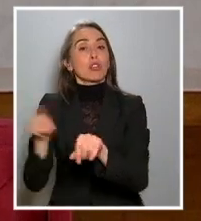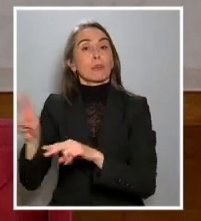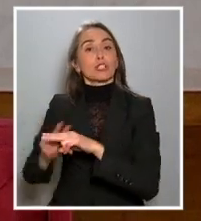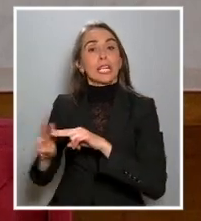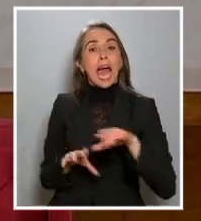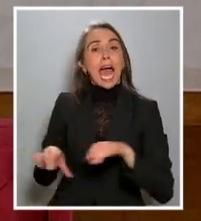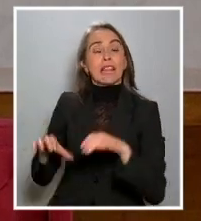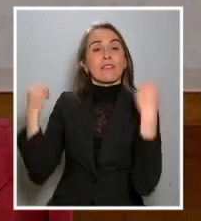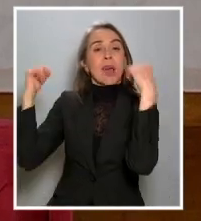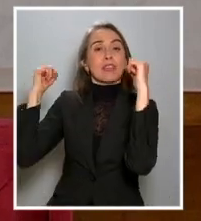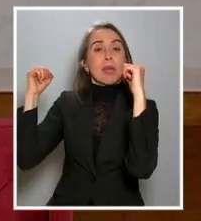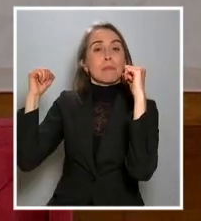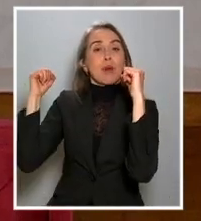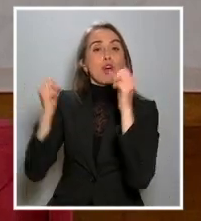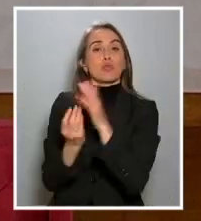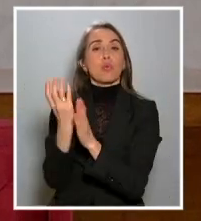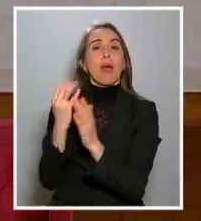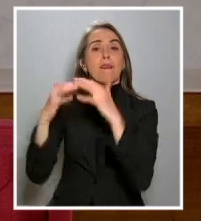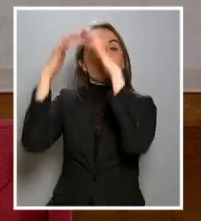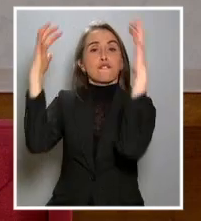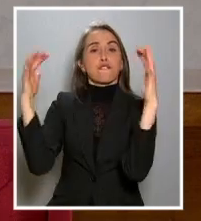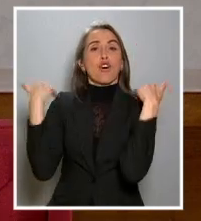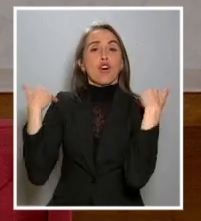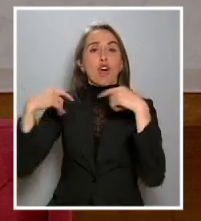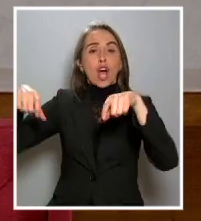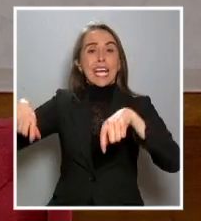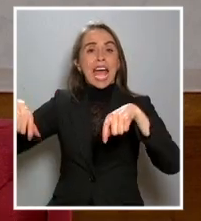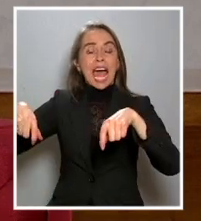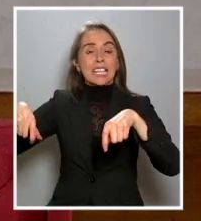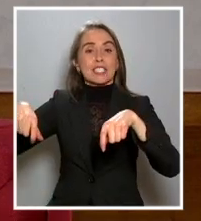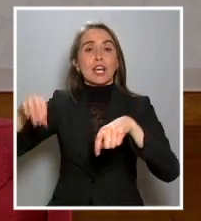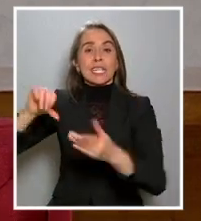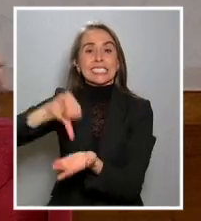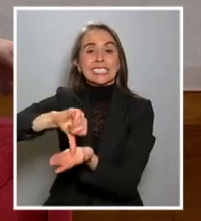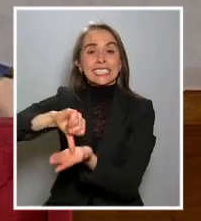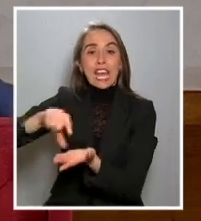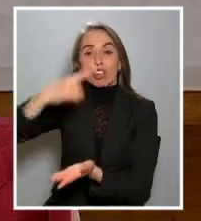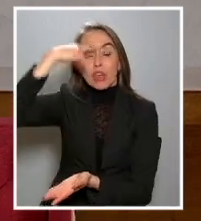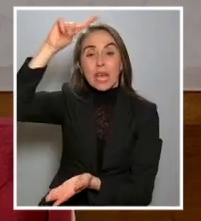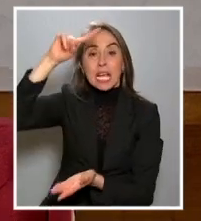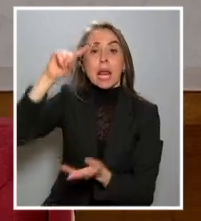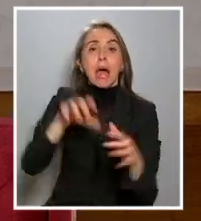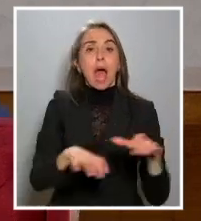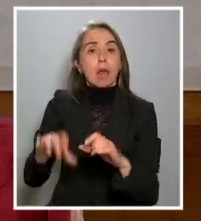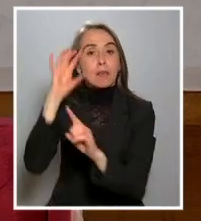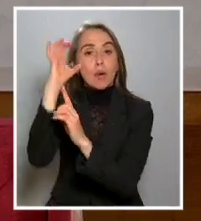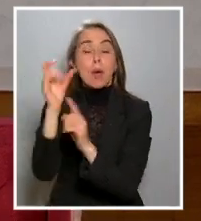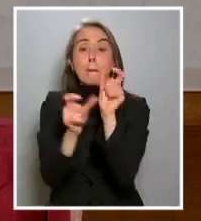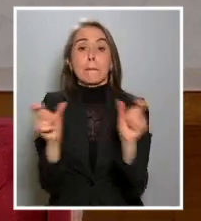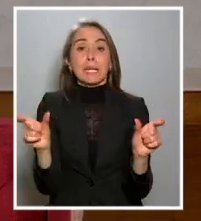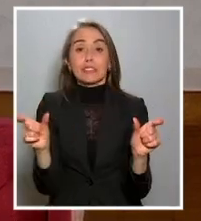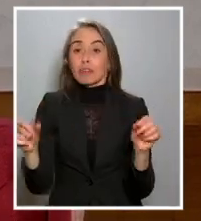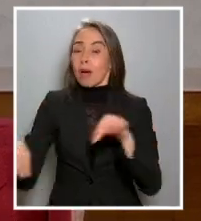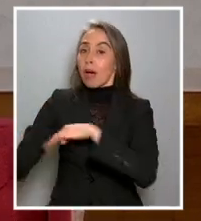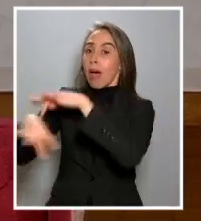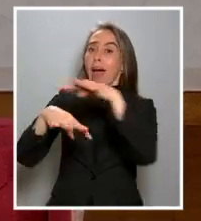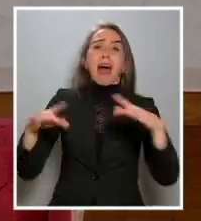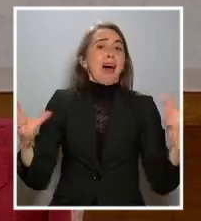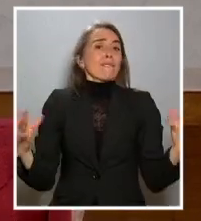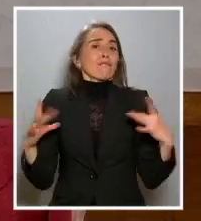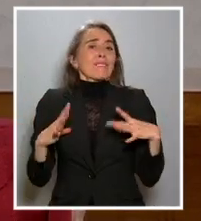desarrollaban actividades deportivas en un nuevo centro deportivo con canchas en el centro de la ciudad y también con actividades culturales y la gente estaba